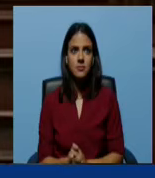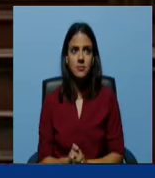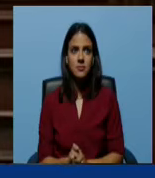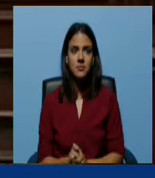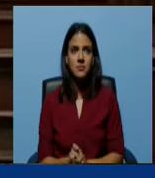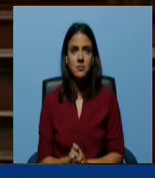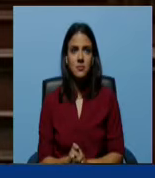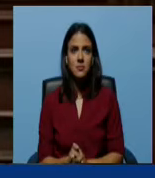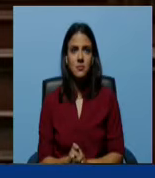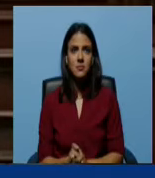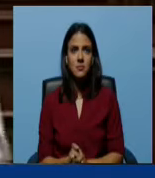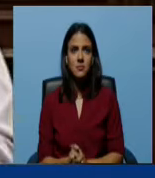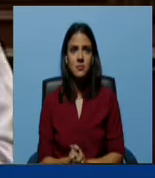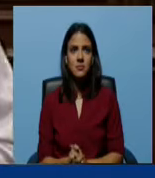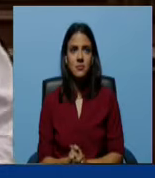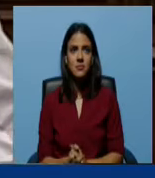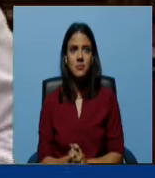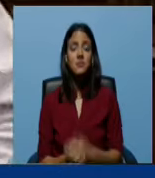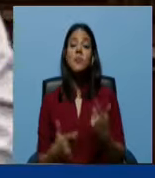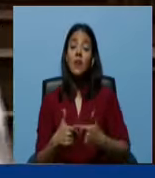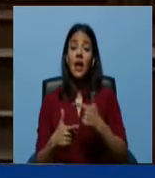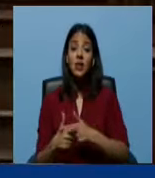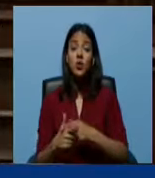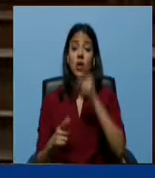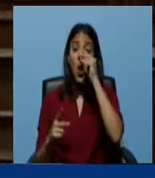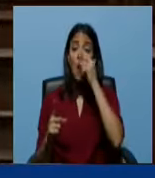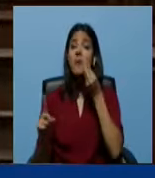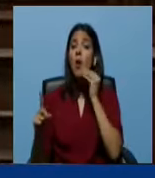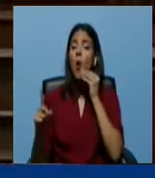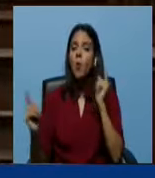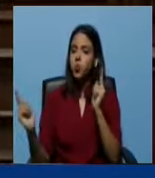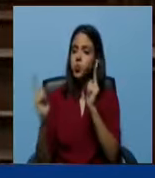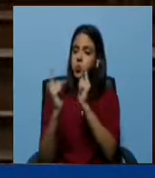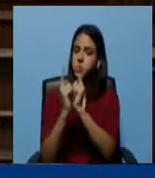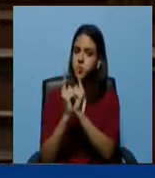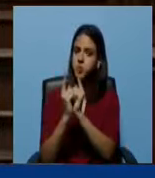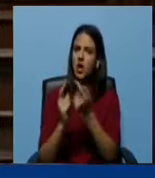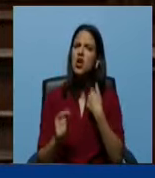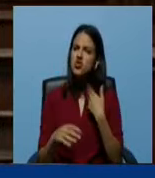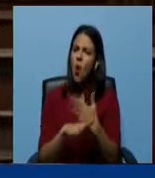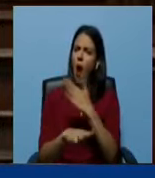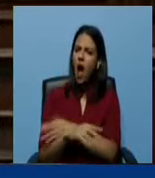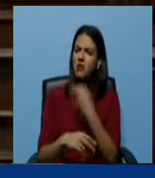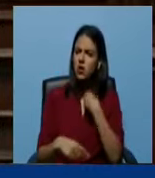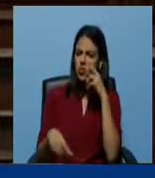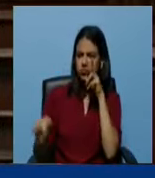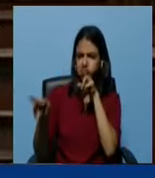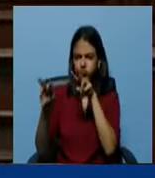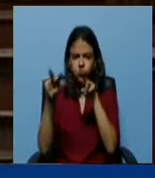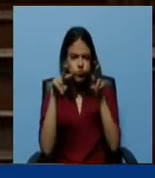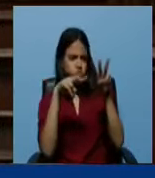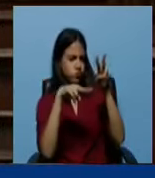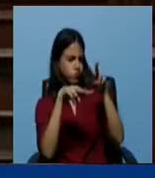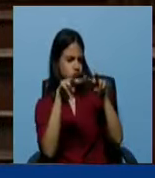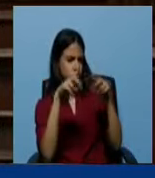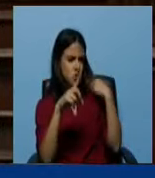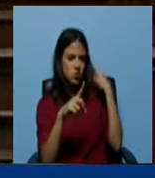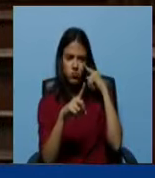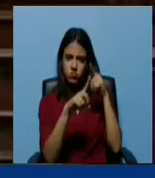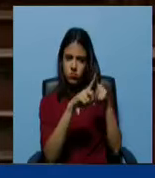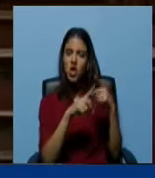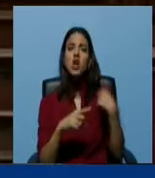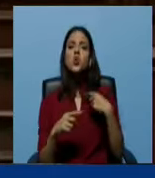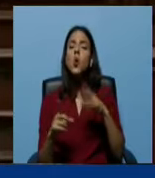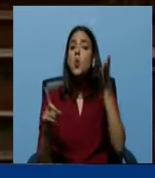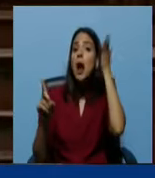Y se me acercó una vez este muchacho. Yo lo tenía vistiado. No es que yo estaba... Yo no estaba pendejeado